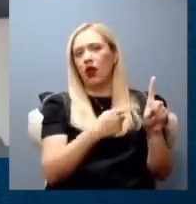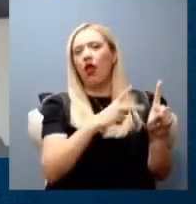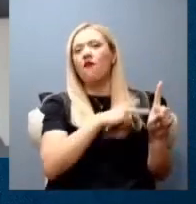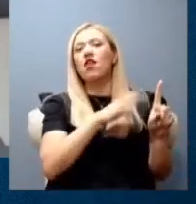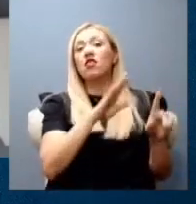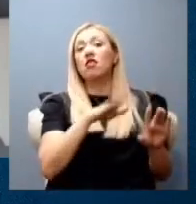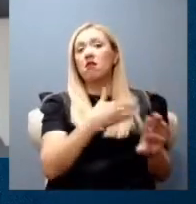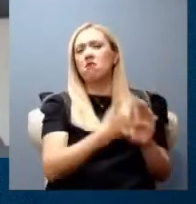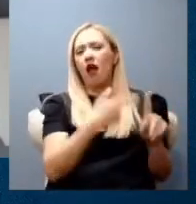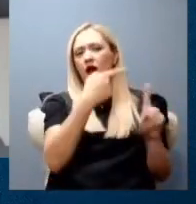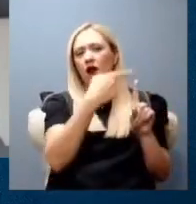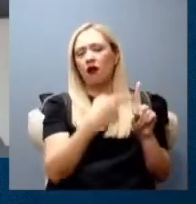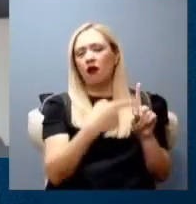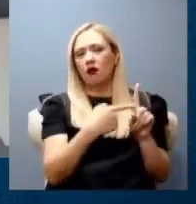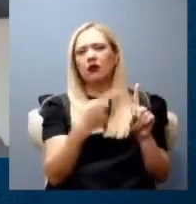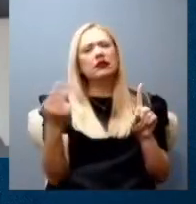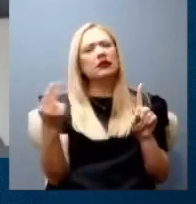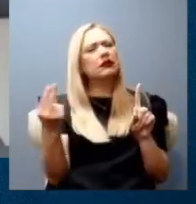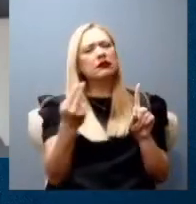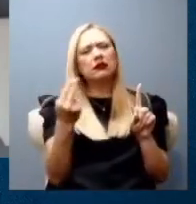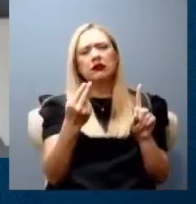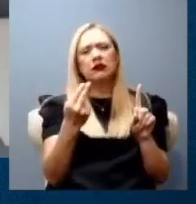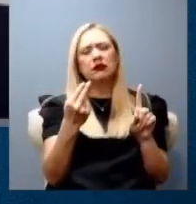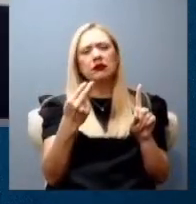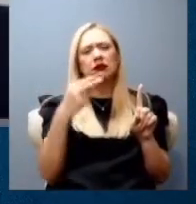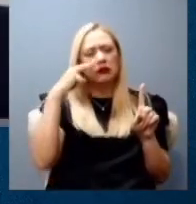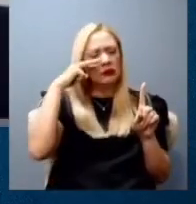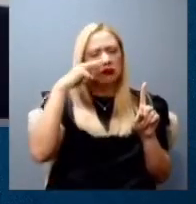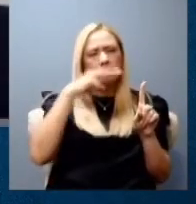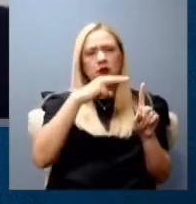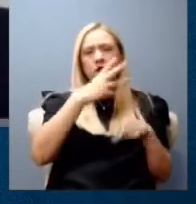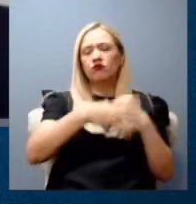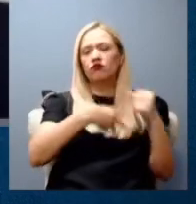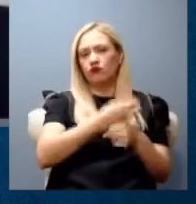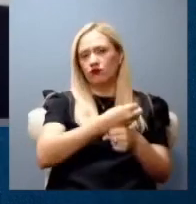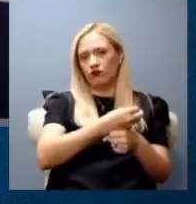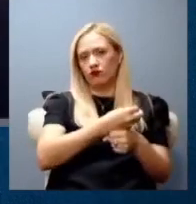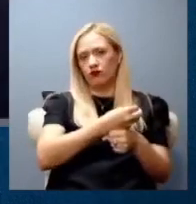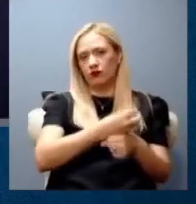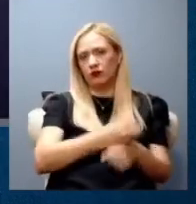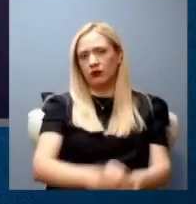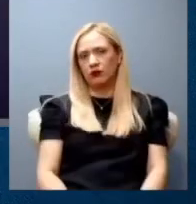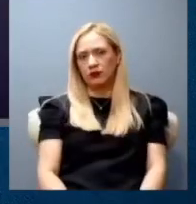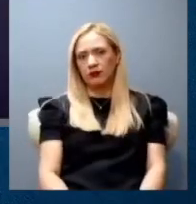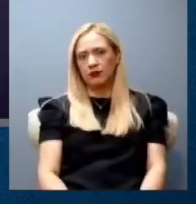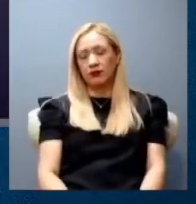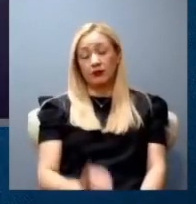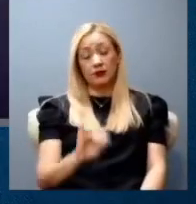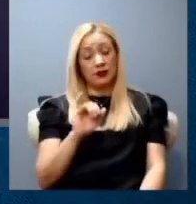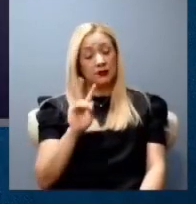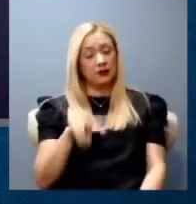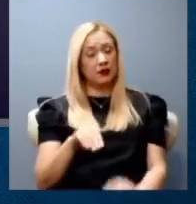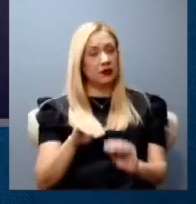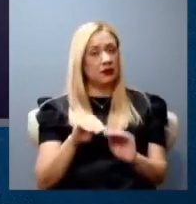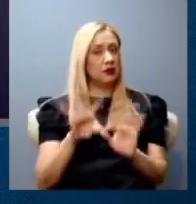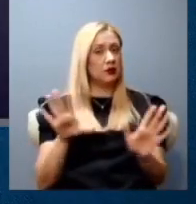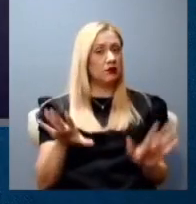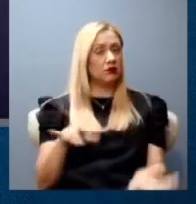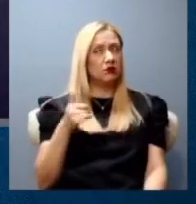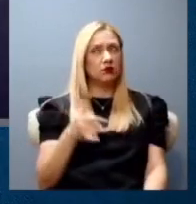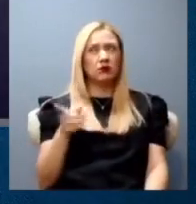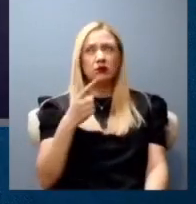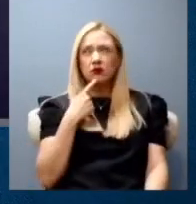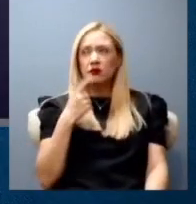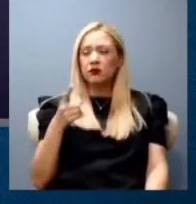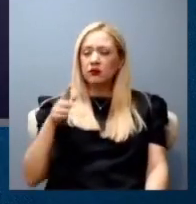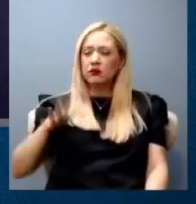que requiere ser reconocida y reparada. Sin duda. Y enfatizaría una de las cosas que dijiste, Camila, que